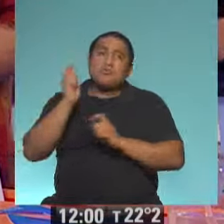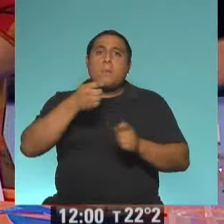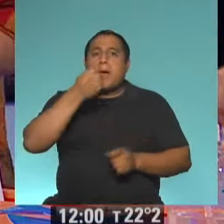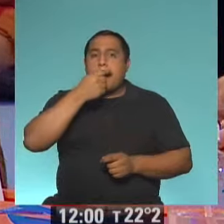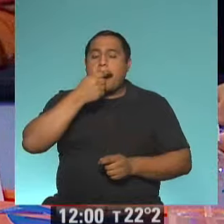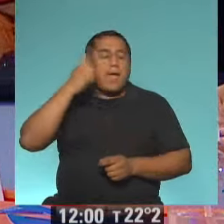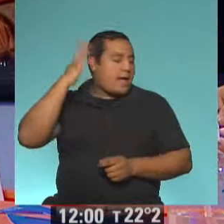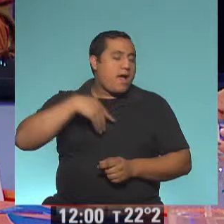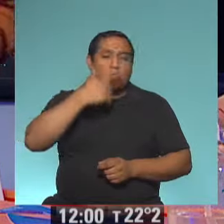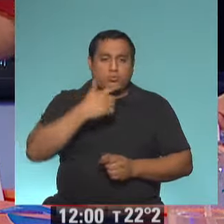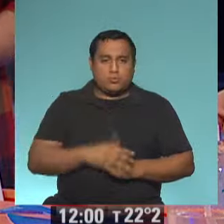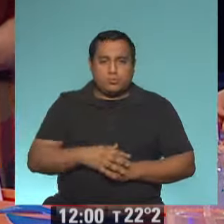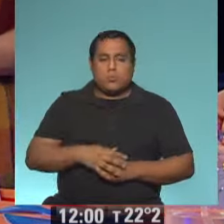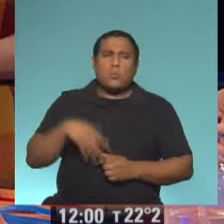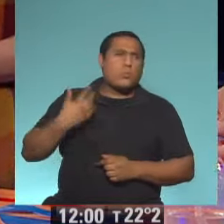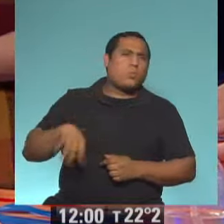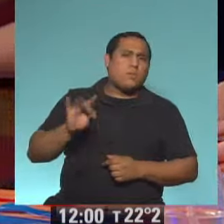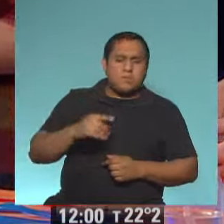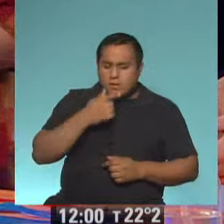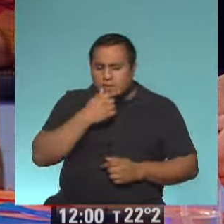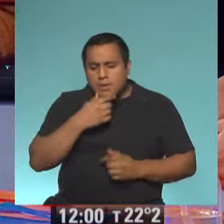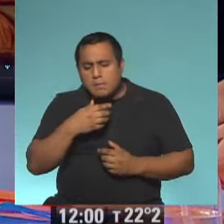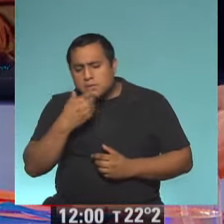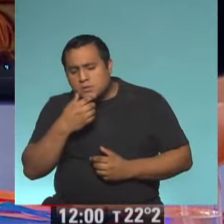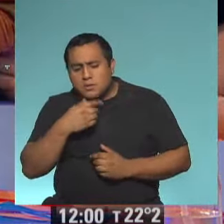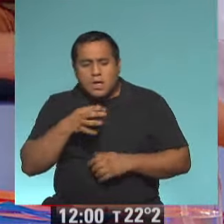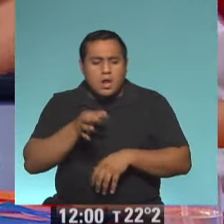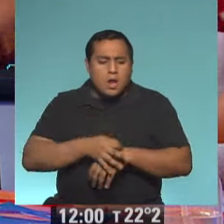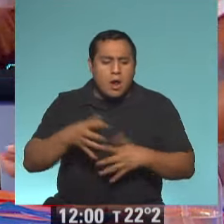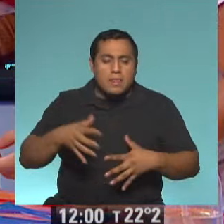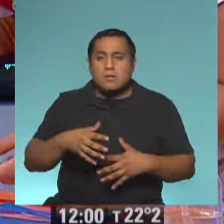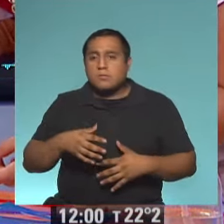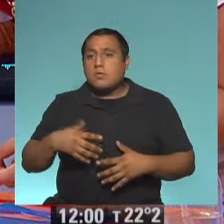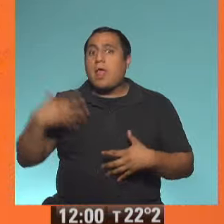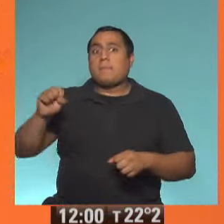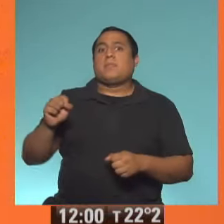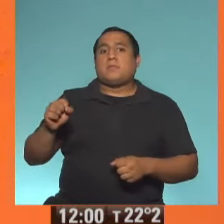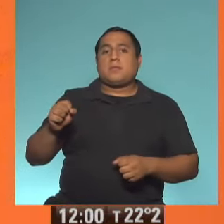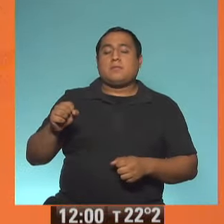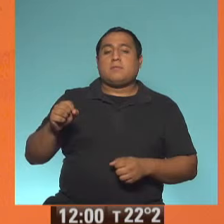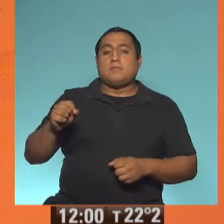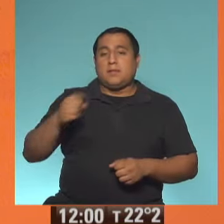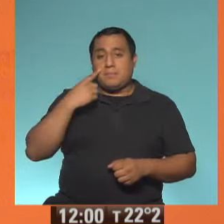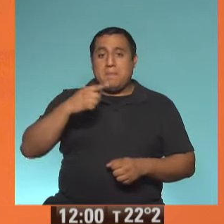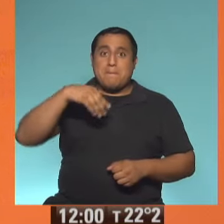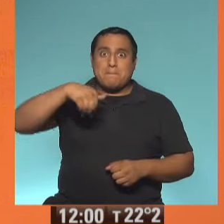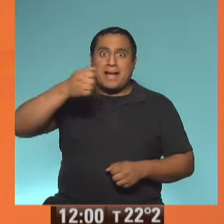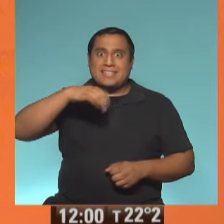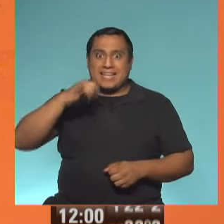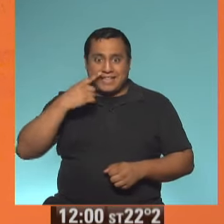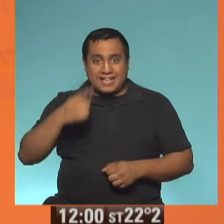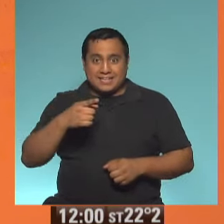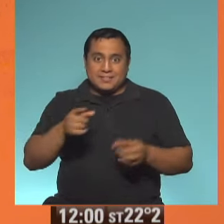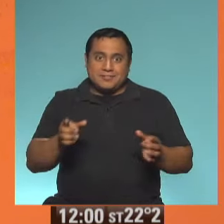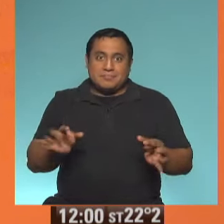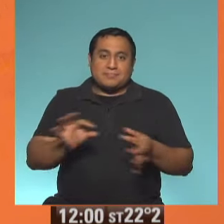creo que no. A ver qué difícil. Manzanita, relojazo, botella. Yo encontré una manzanita, la palabra y la uno. Y